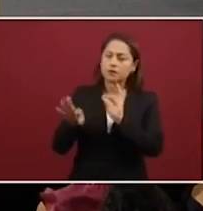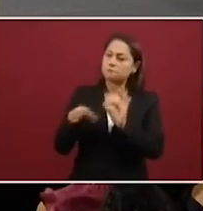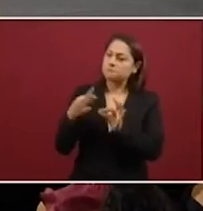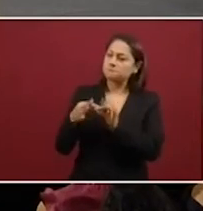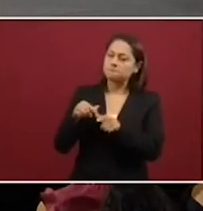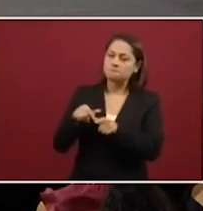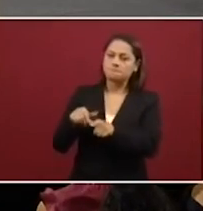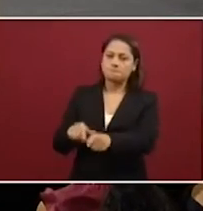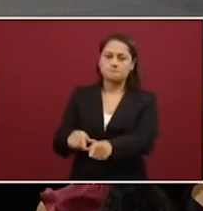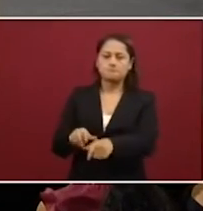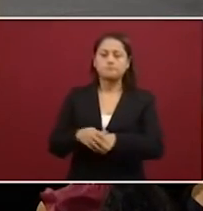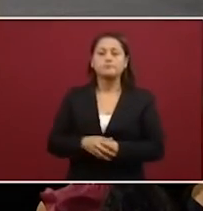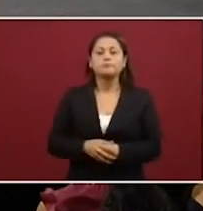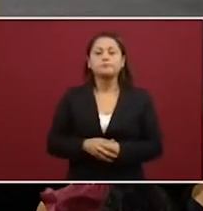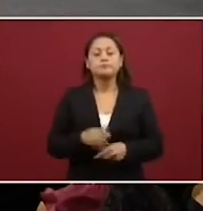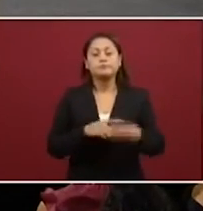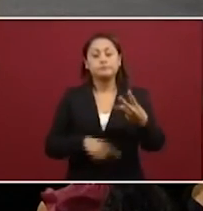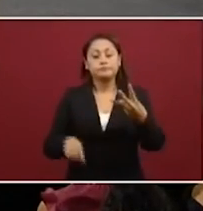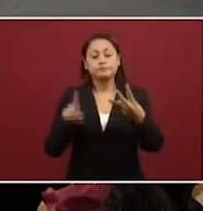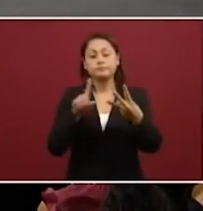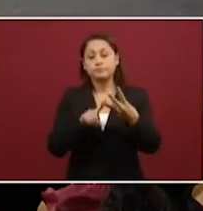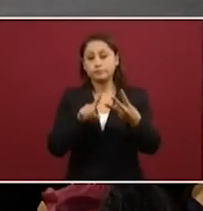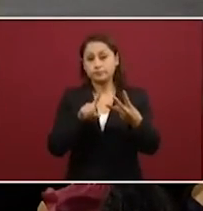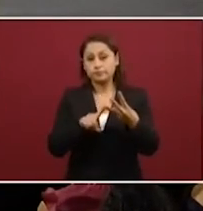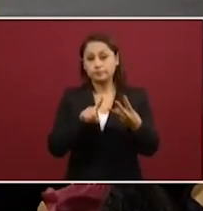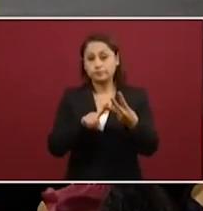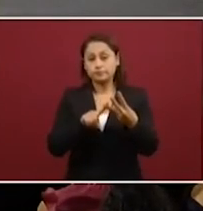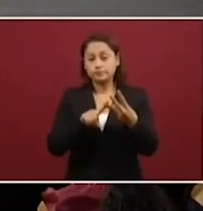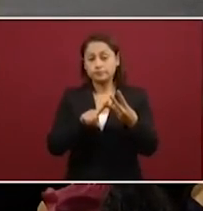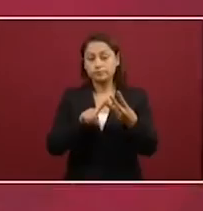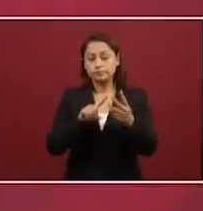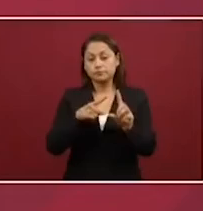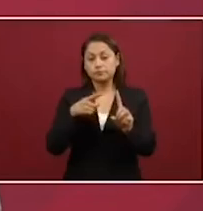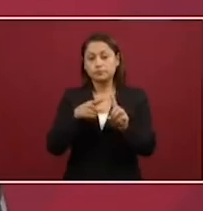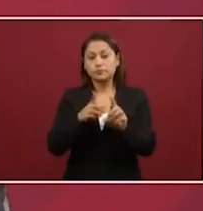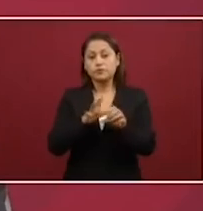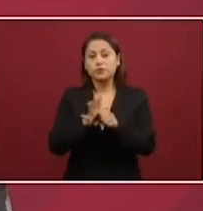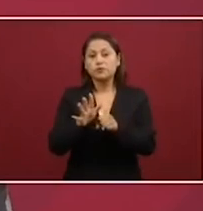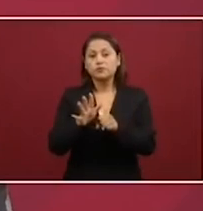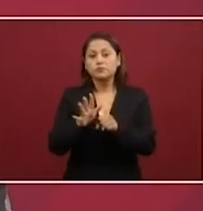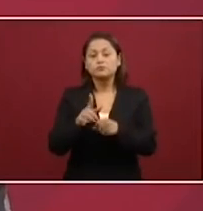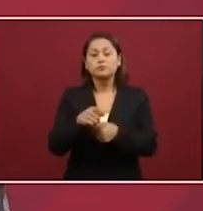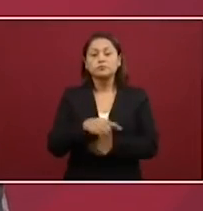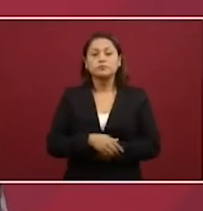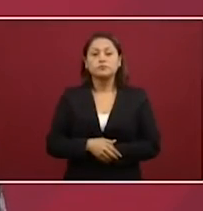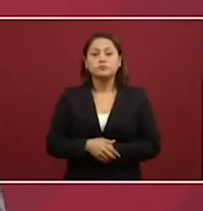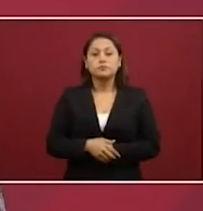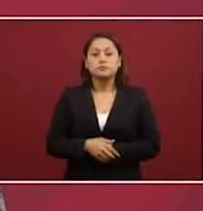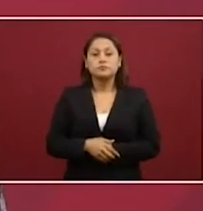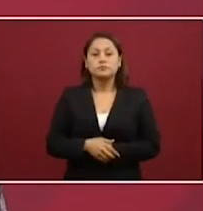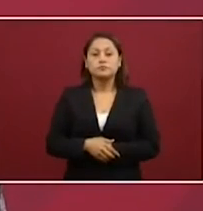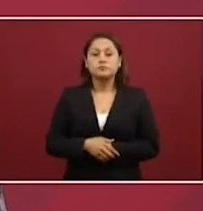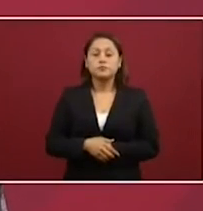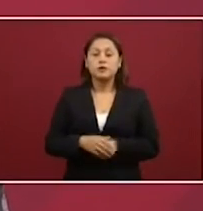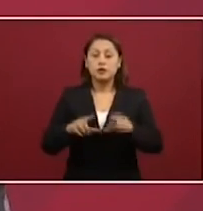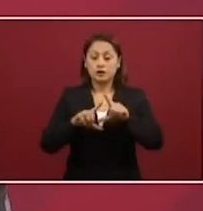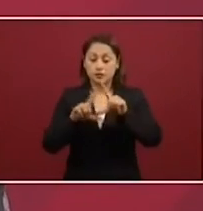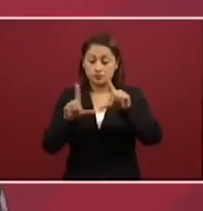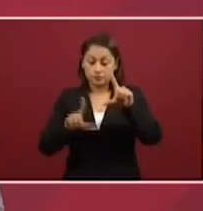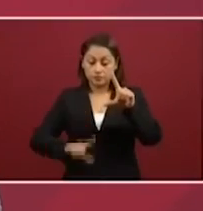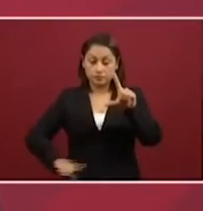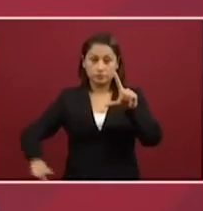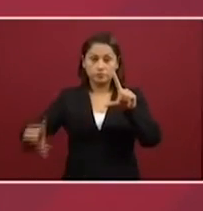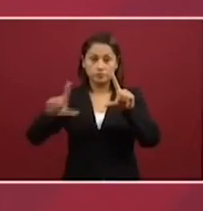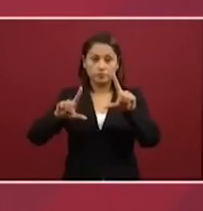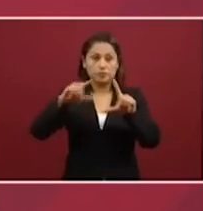El tercer rubro que tiene que ver con respaldar a las comunidades del norte del país